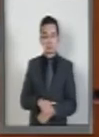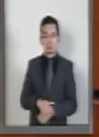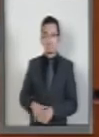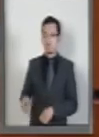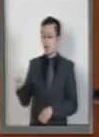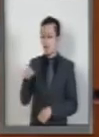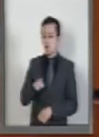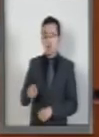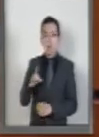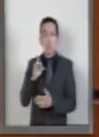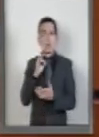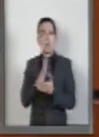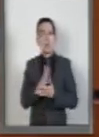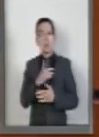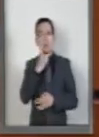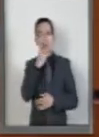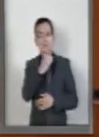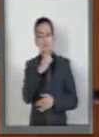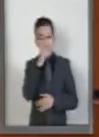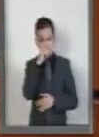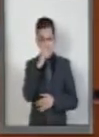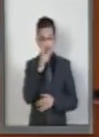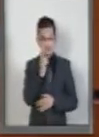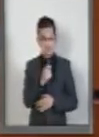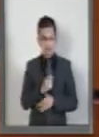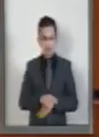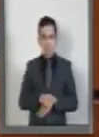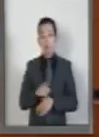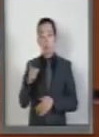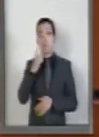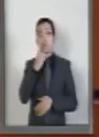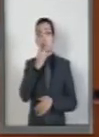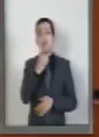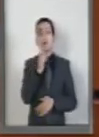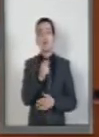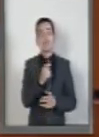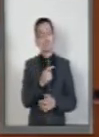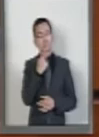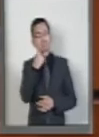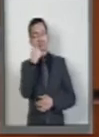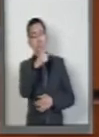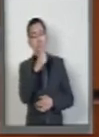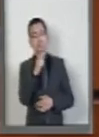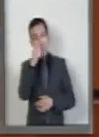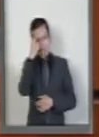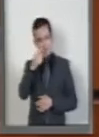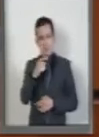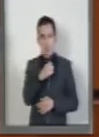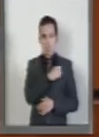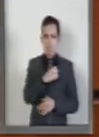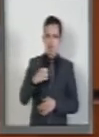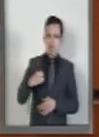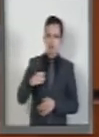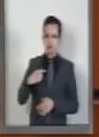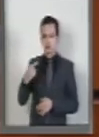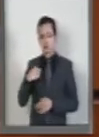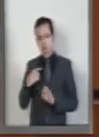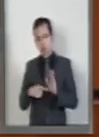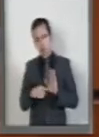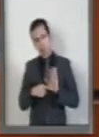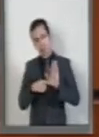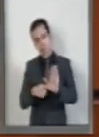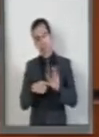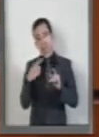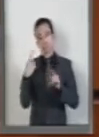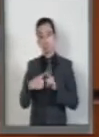y lo quiero subrayar, solo hayan reclamado airadamente el tema de la obligación de presentar declaraciones por parte